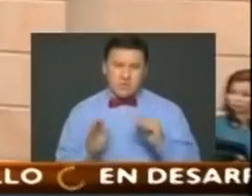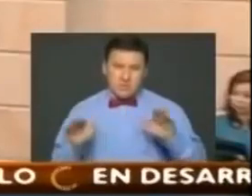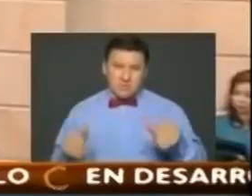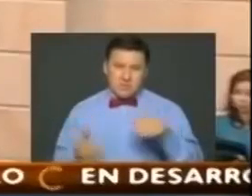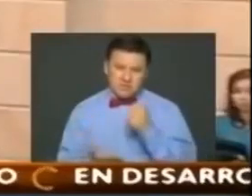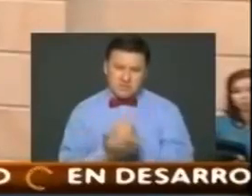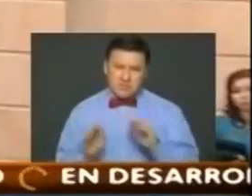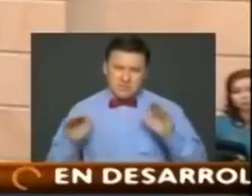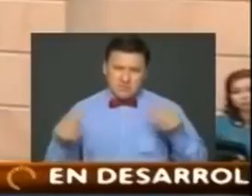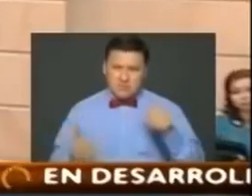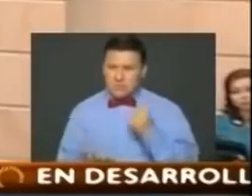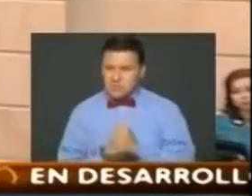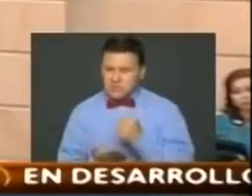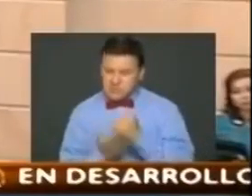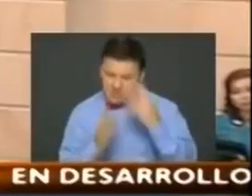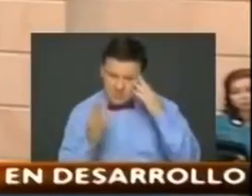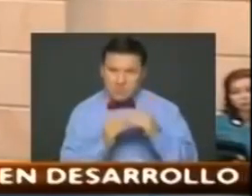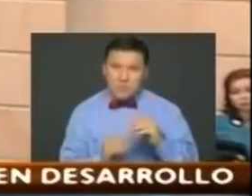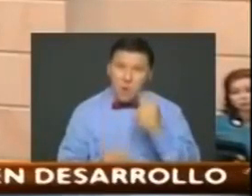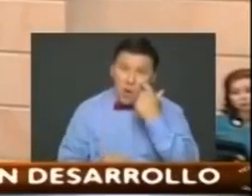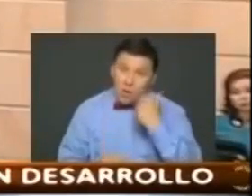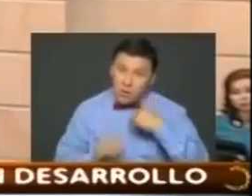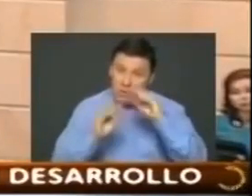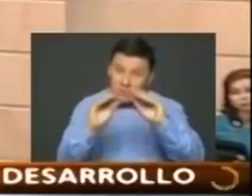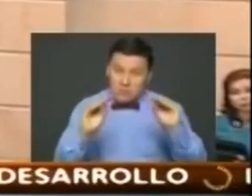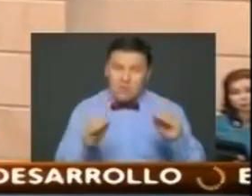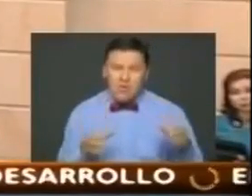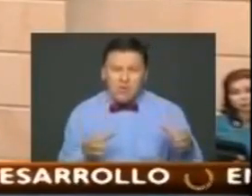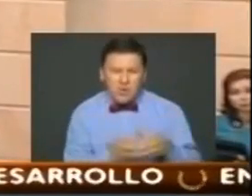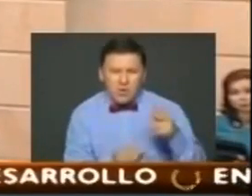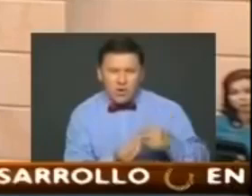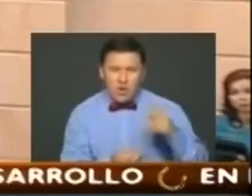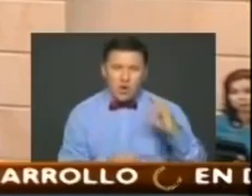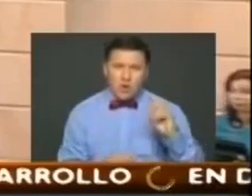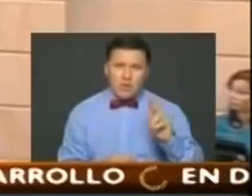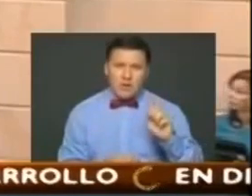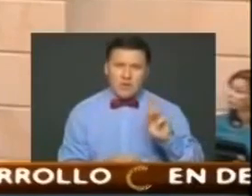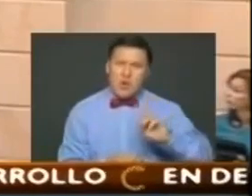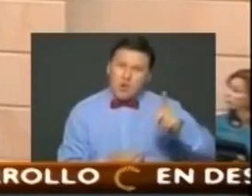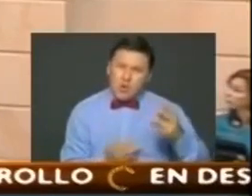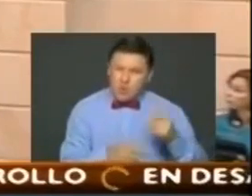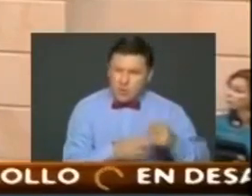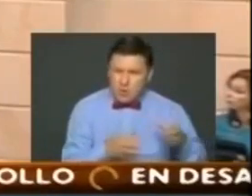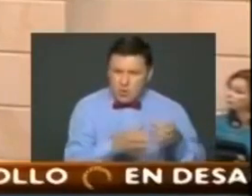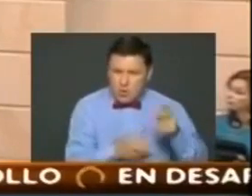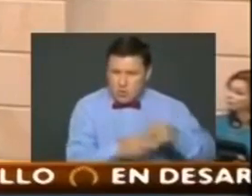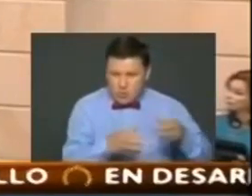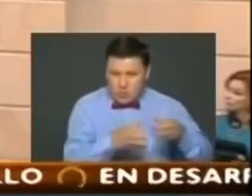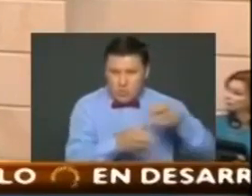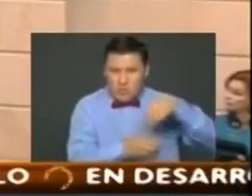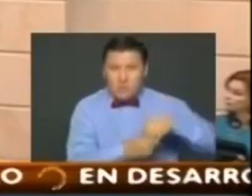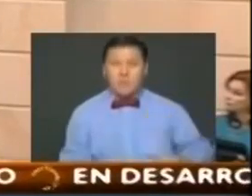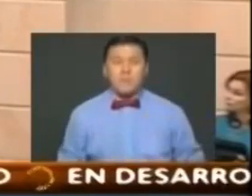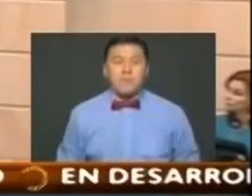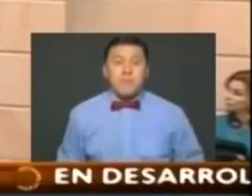esta sobre la cual quiero llamar la atención, la de la convivir llamada de Yabank. Esta convivir